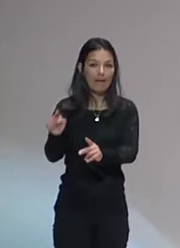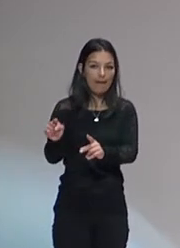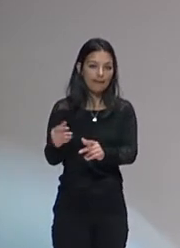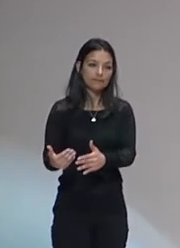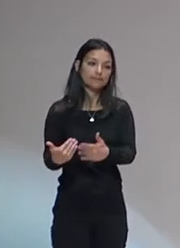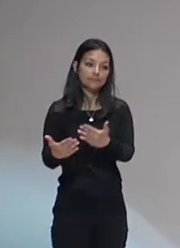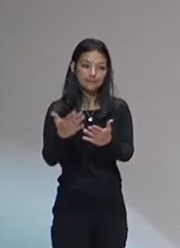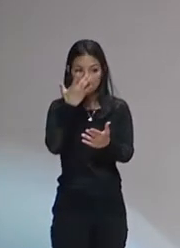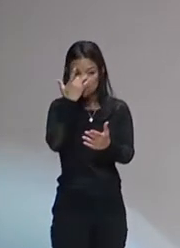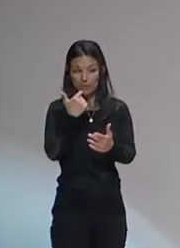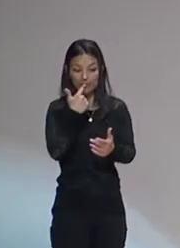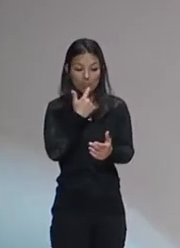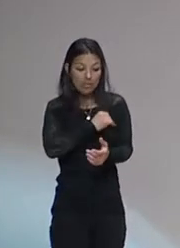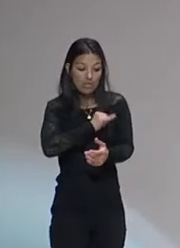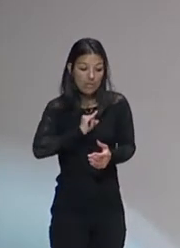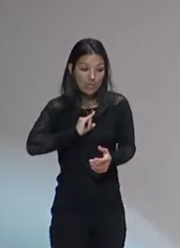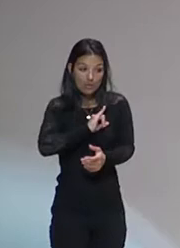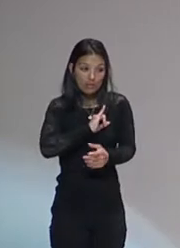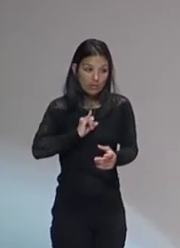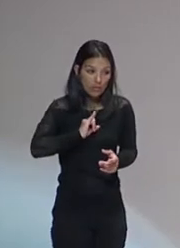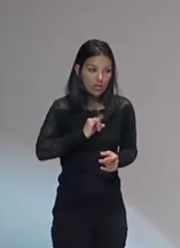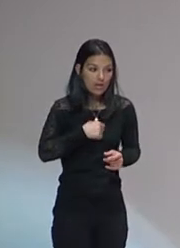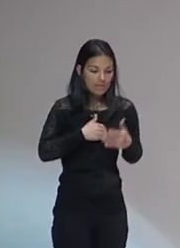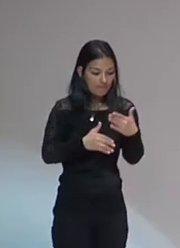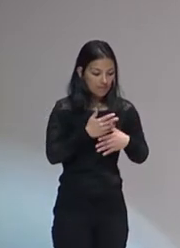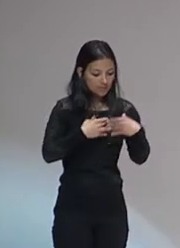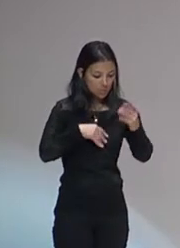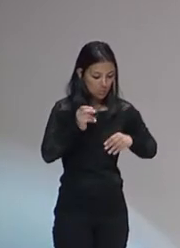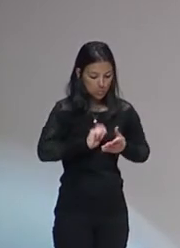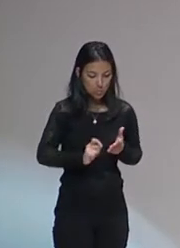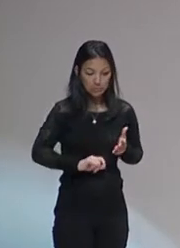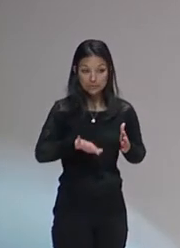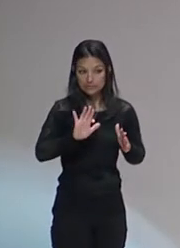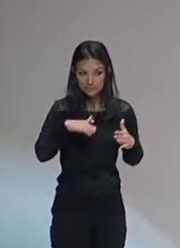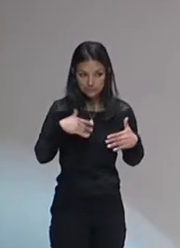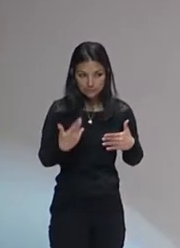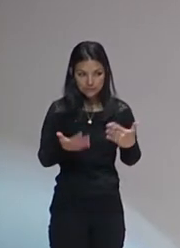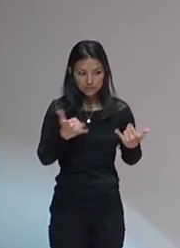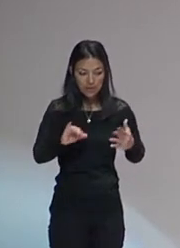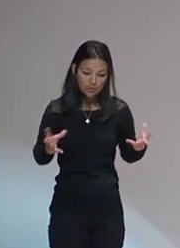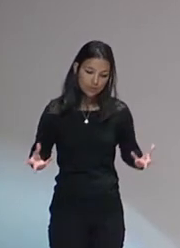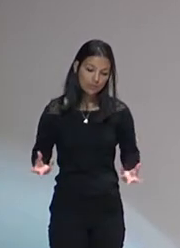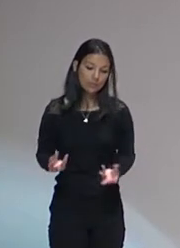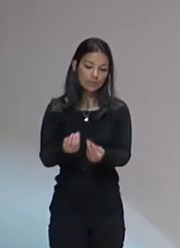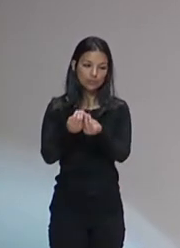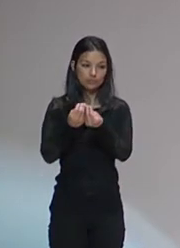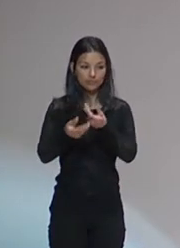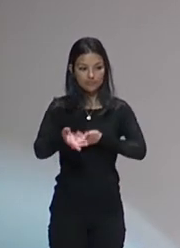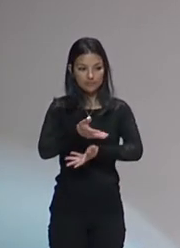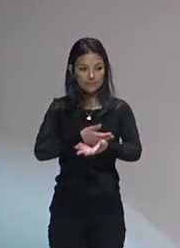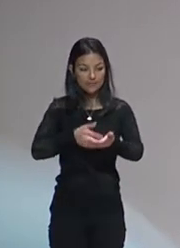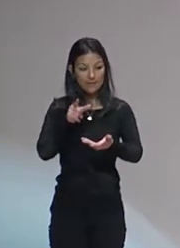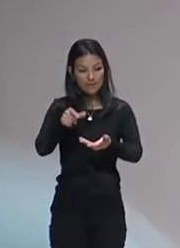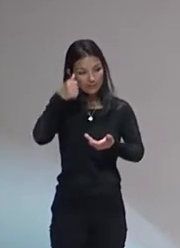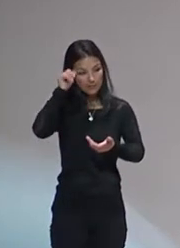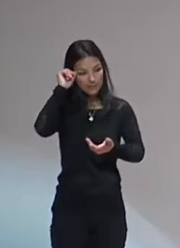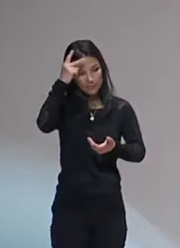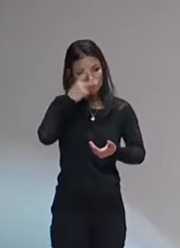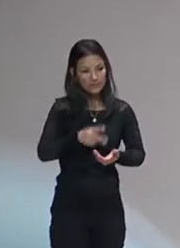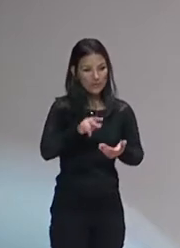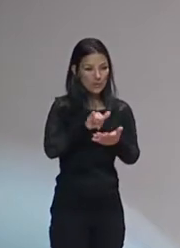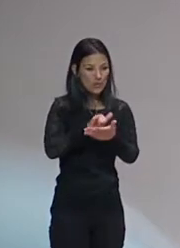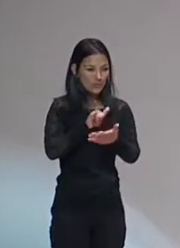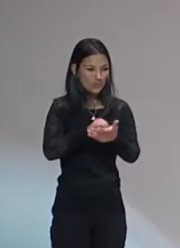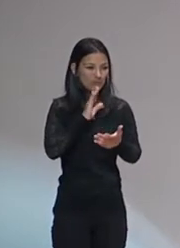de lo individual pasando por lo colectivo y llegando precisamente a esa memoria histórica, que es lo que han dicho los historiadores,